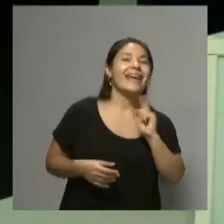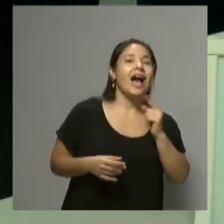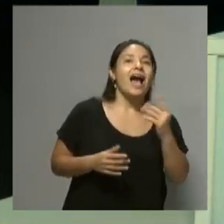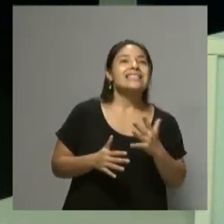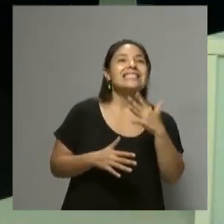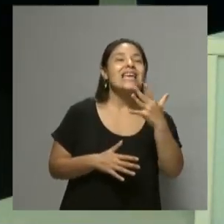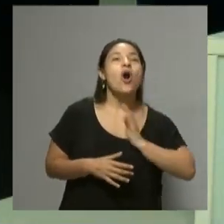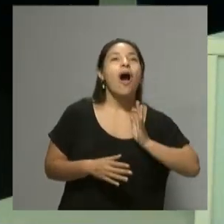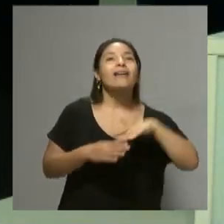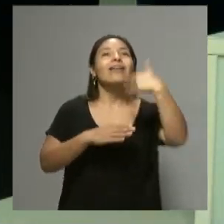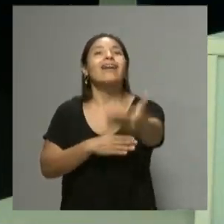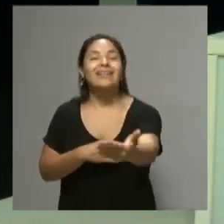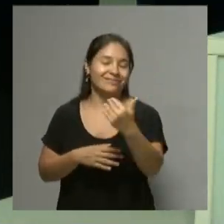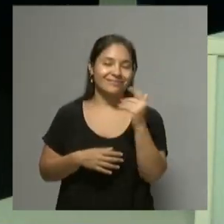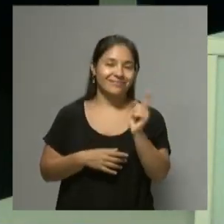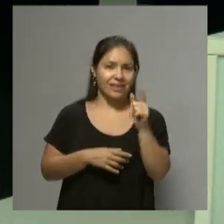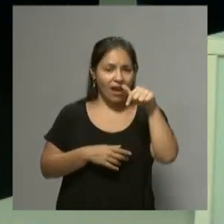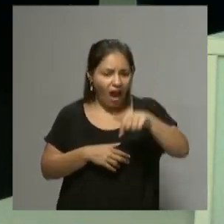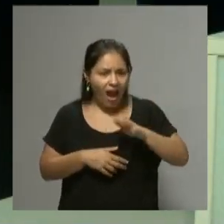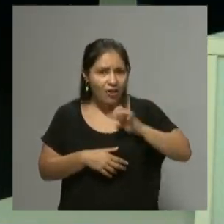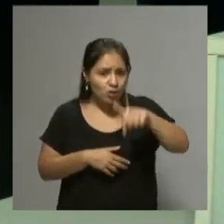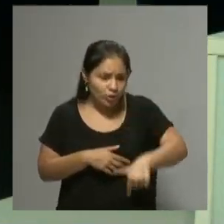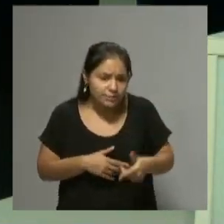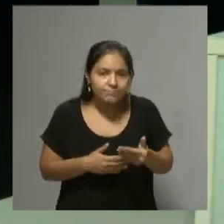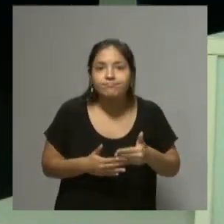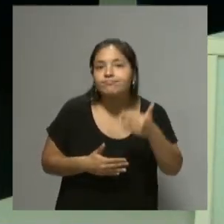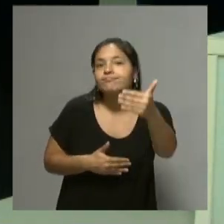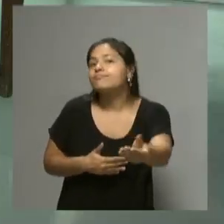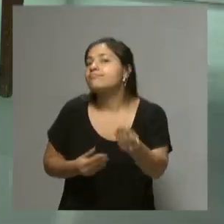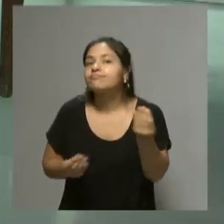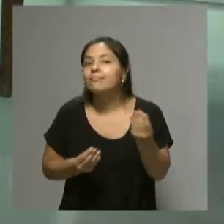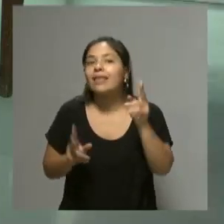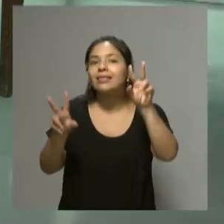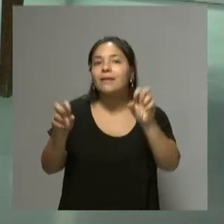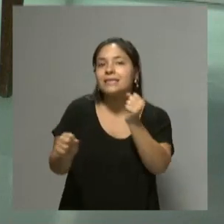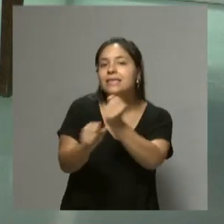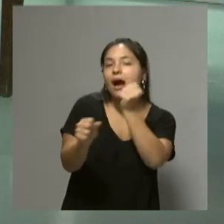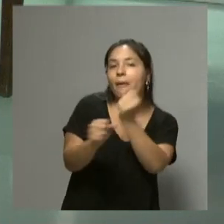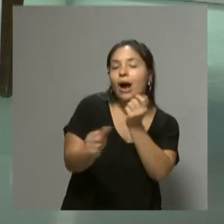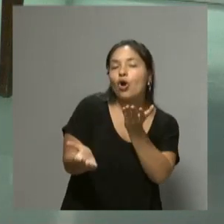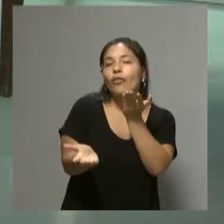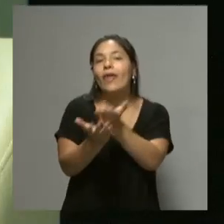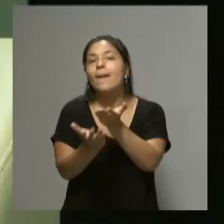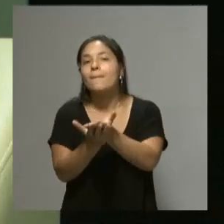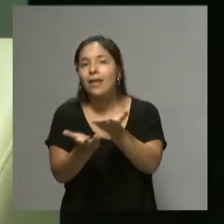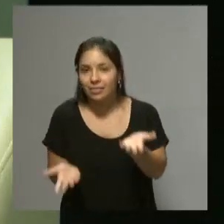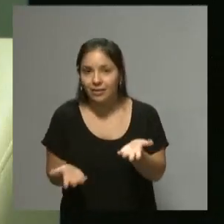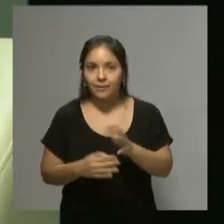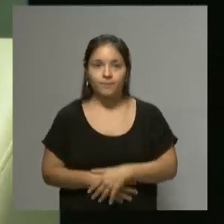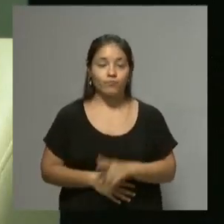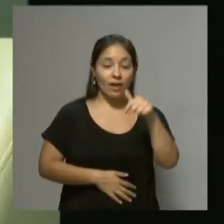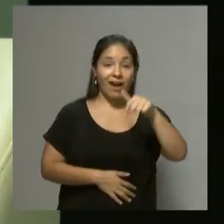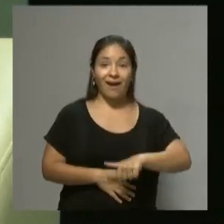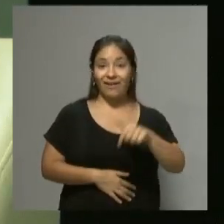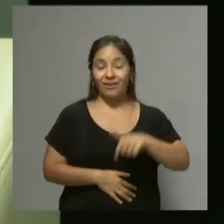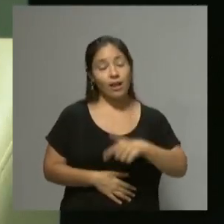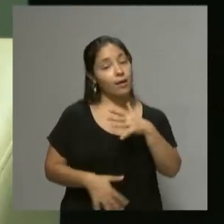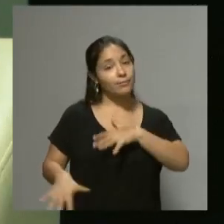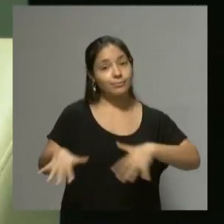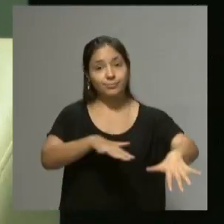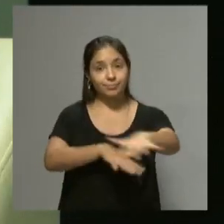este año que estamos viviendo, ¿cuál es la expectativa de demanda laboral? La verdad que viene muy movido, gracias a